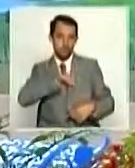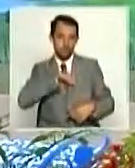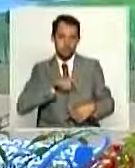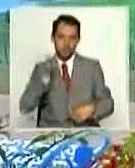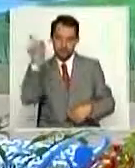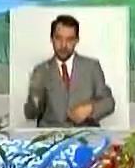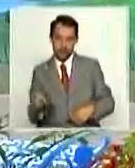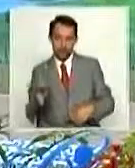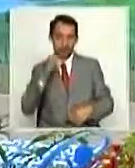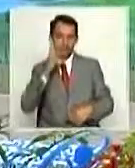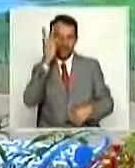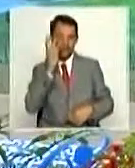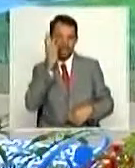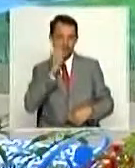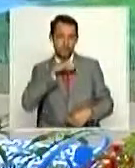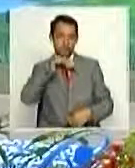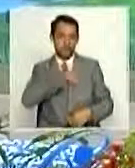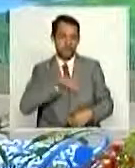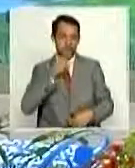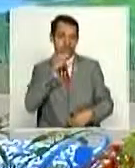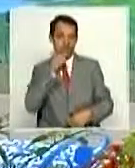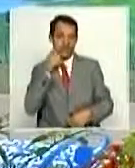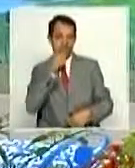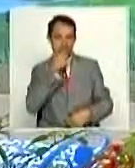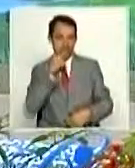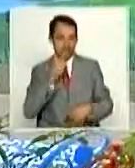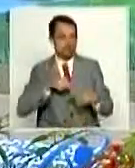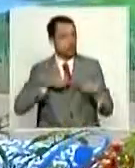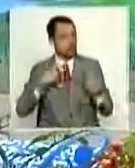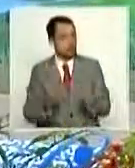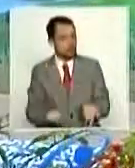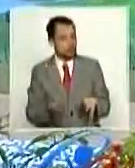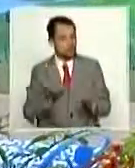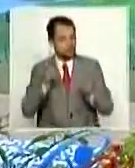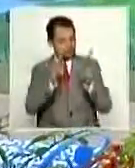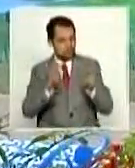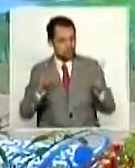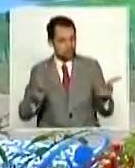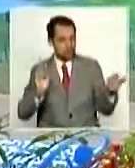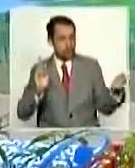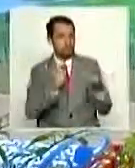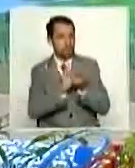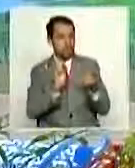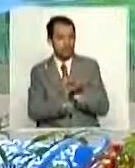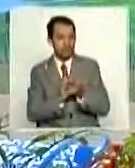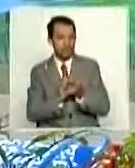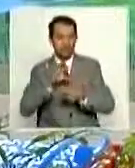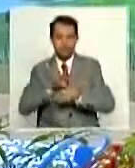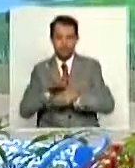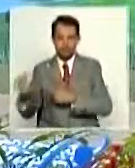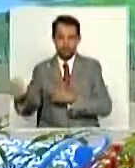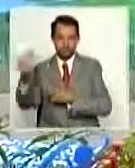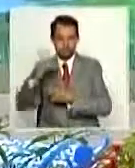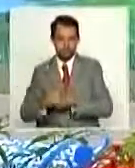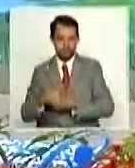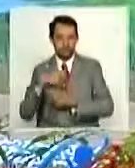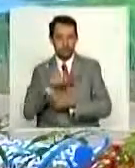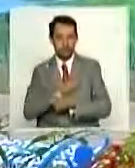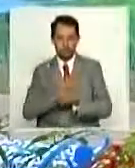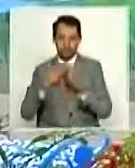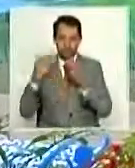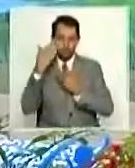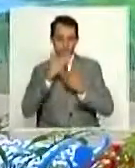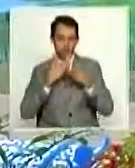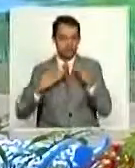paciente en el campo de la odontología neurofocal. Cuando el paciente llega a nuestra consulta e ingresa para ser